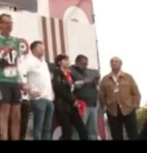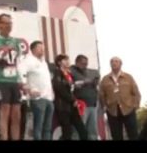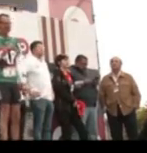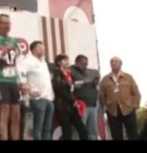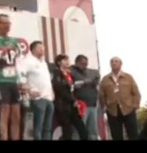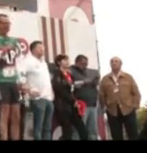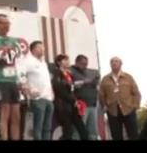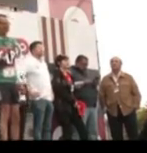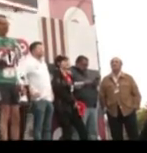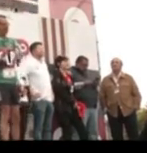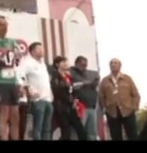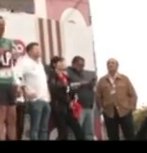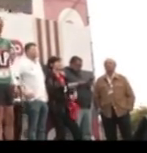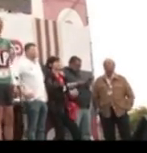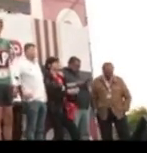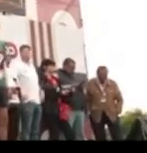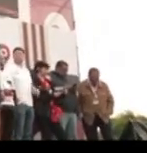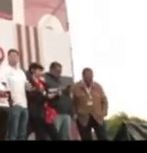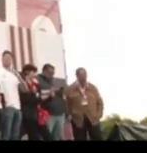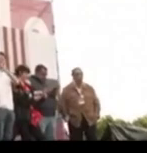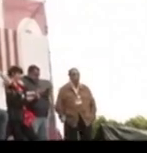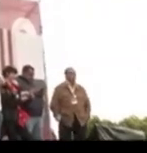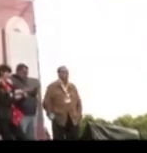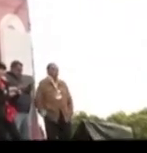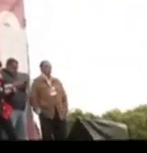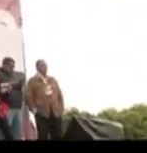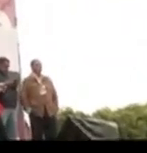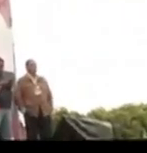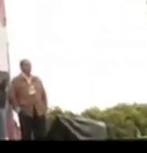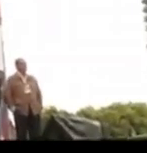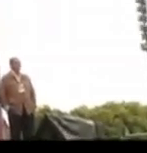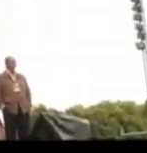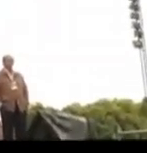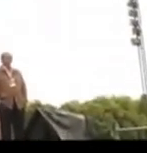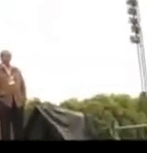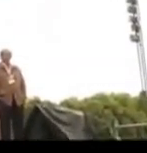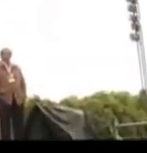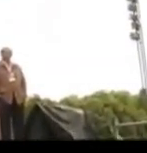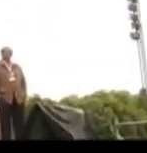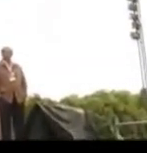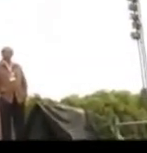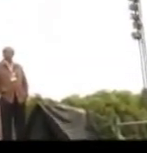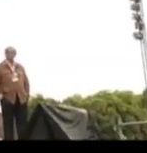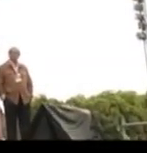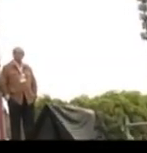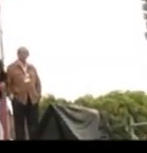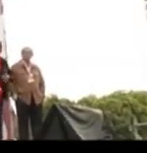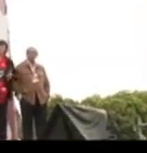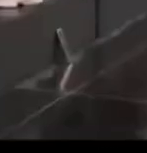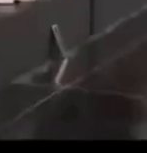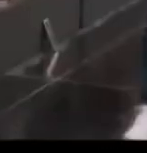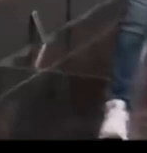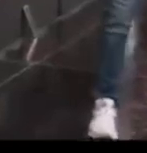que seguramente ustedes que son fanáticos del boxeo ya conocen y ya ubican muy bien. Les quiero presentar al señor Marlon. Por favor, un fuerte aplauso para